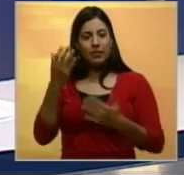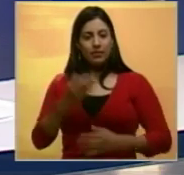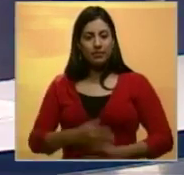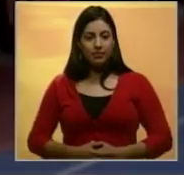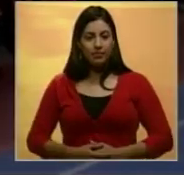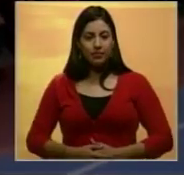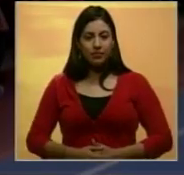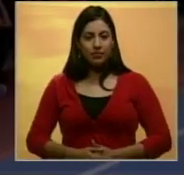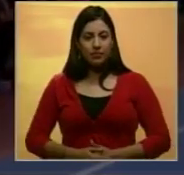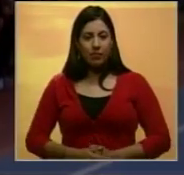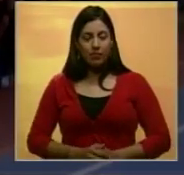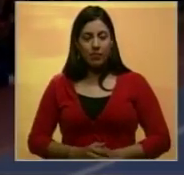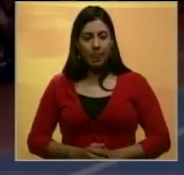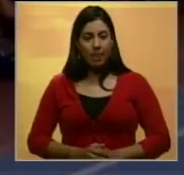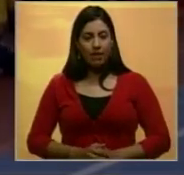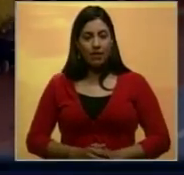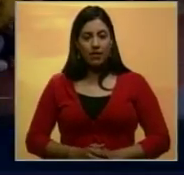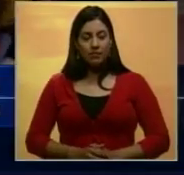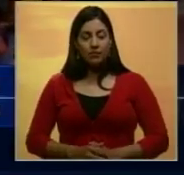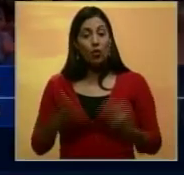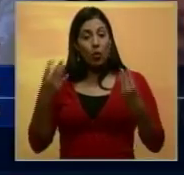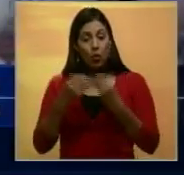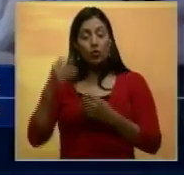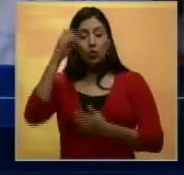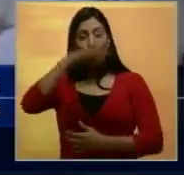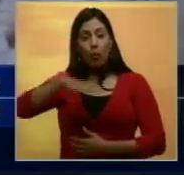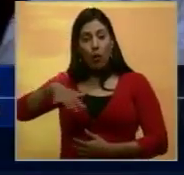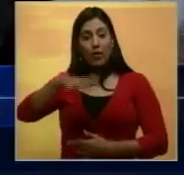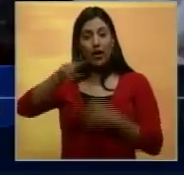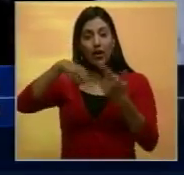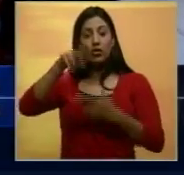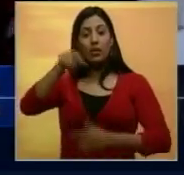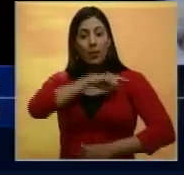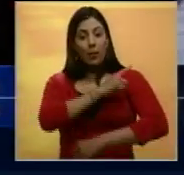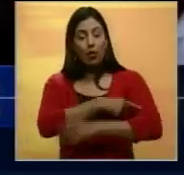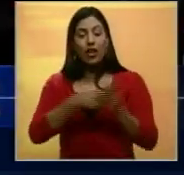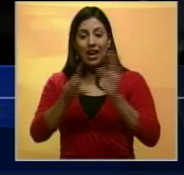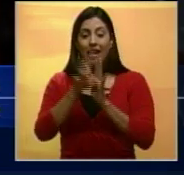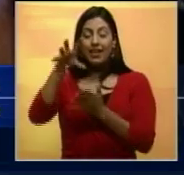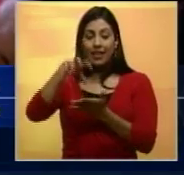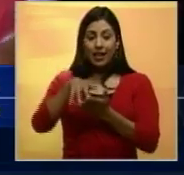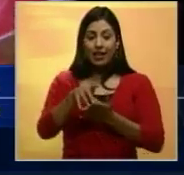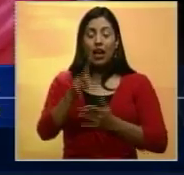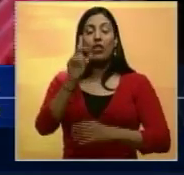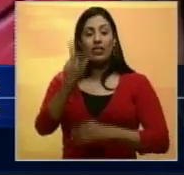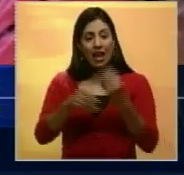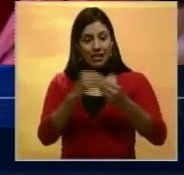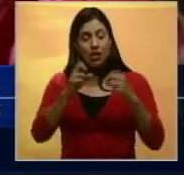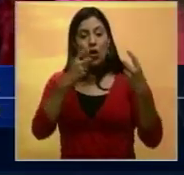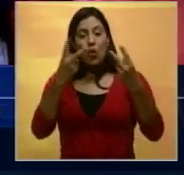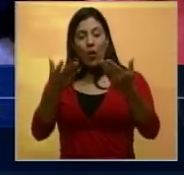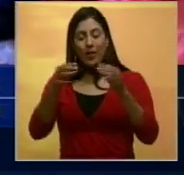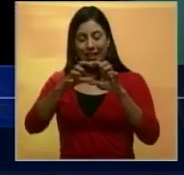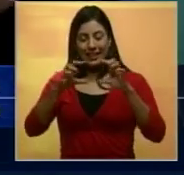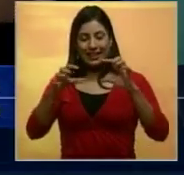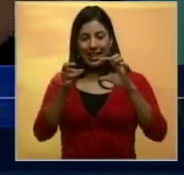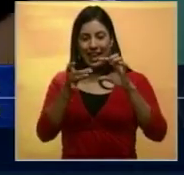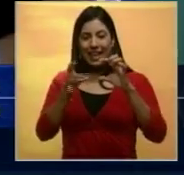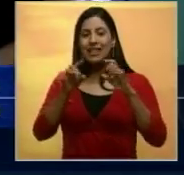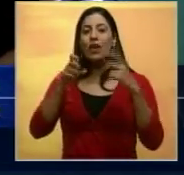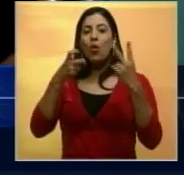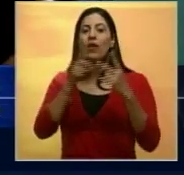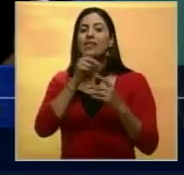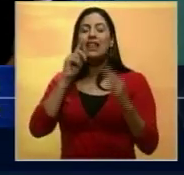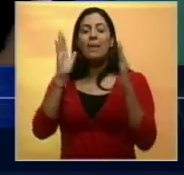información. Junto al pueblo revolucionario y el Poder Ejecutivo Nacional y Regional, también se realizó la entrega de tarjetas de hogares de